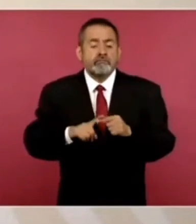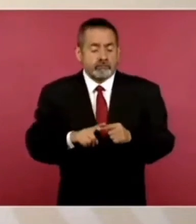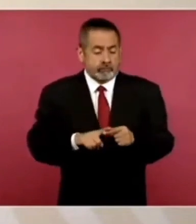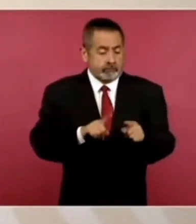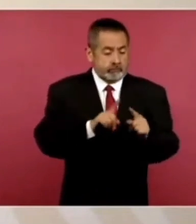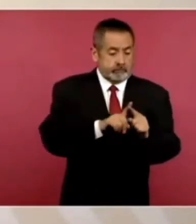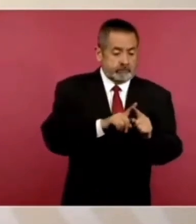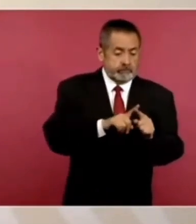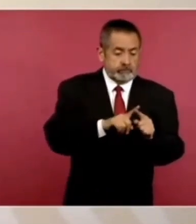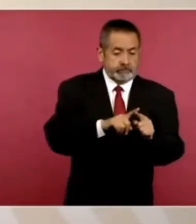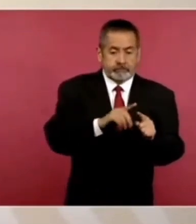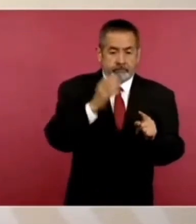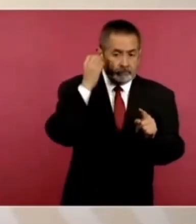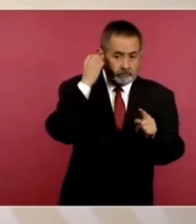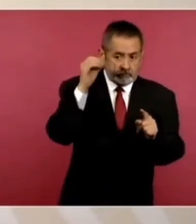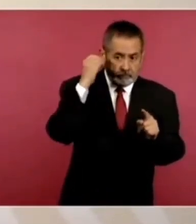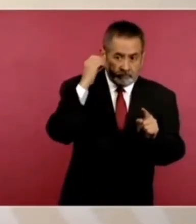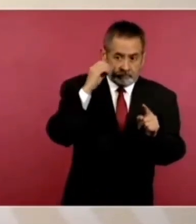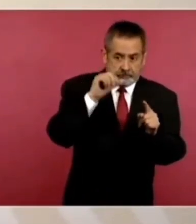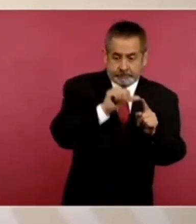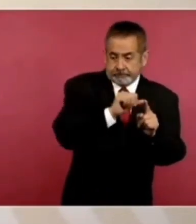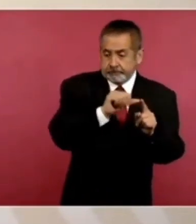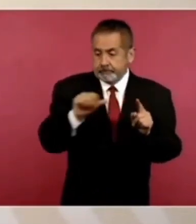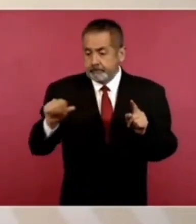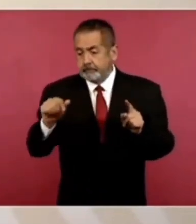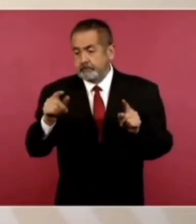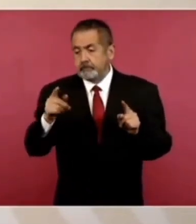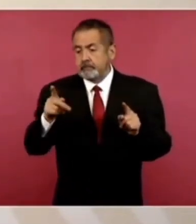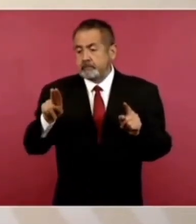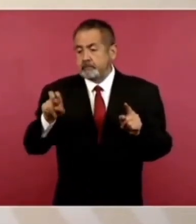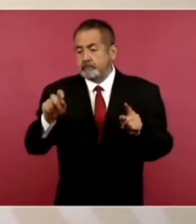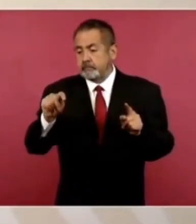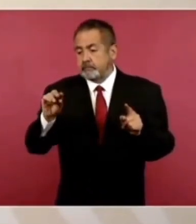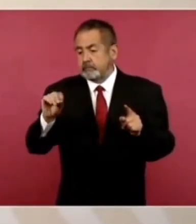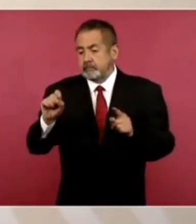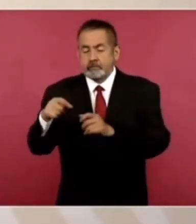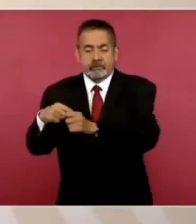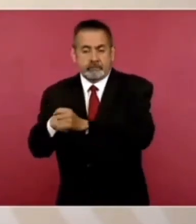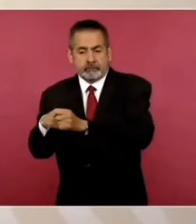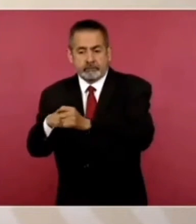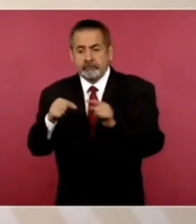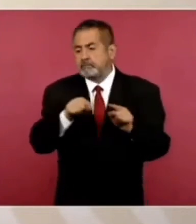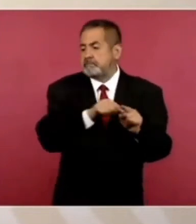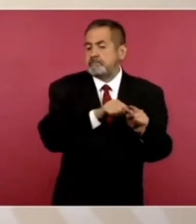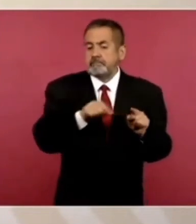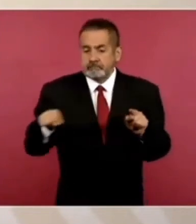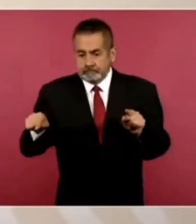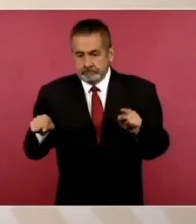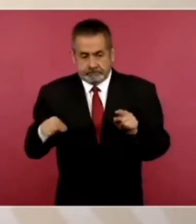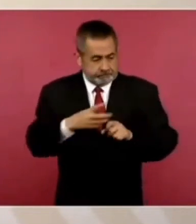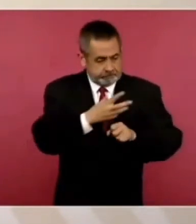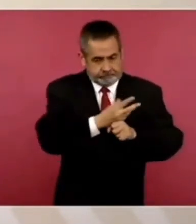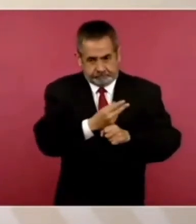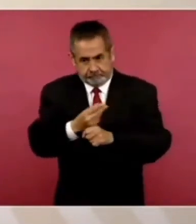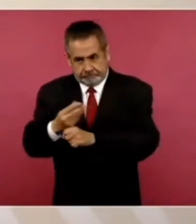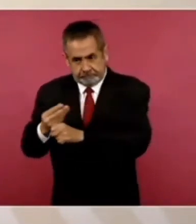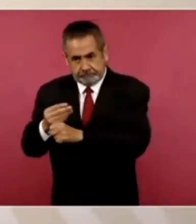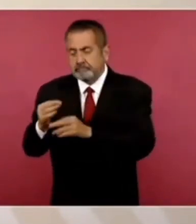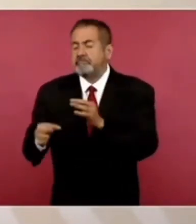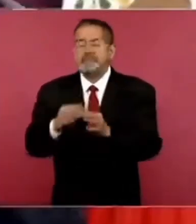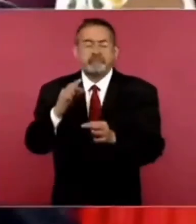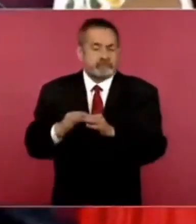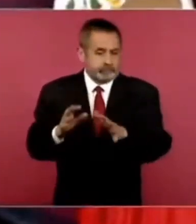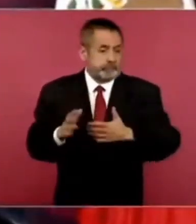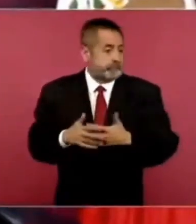Escondido, después de muchos años. Se va a terminar. Entonces, ya Oaxaca